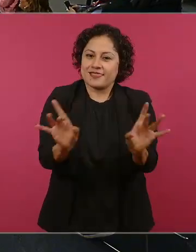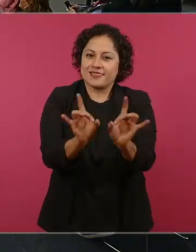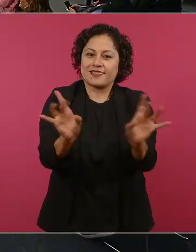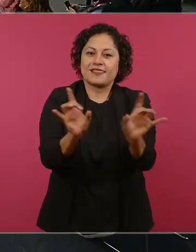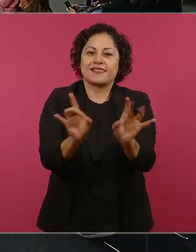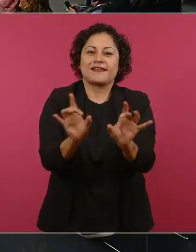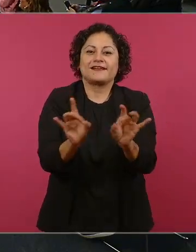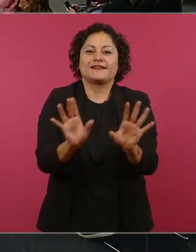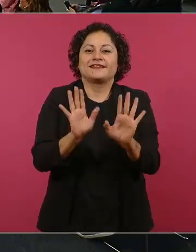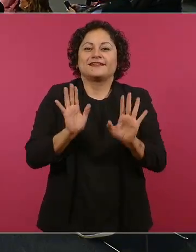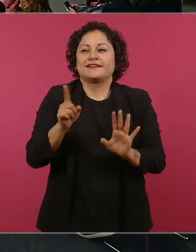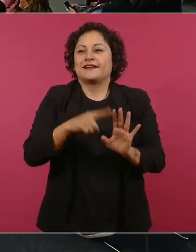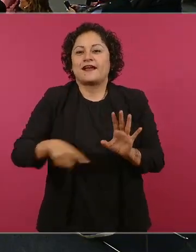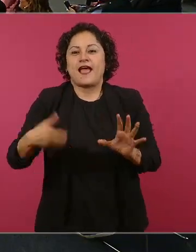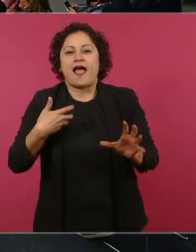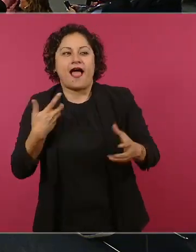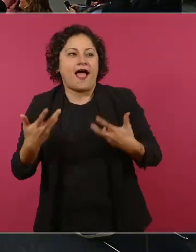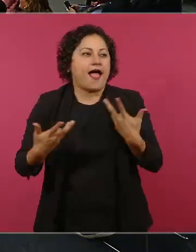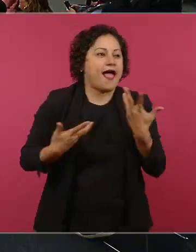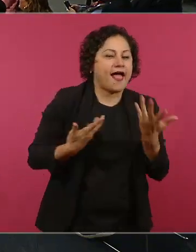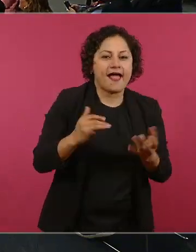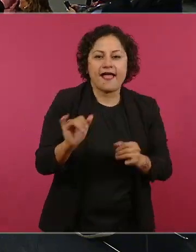despiertan muchas pasiones.